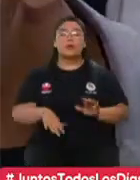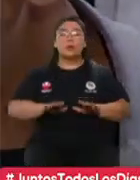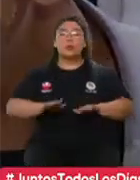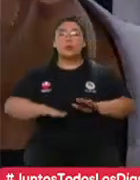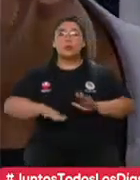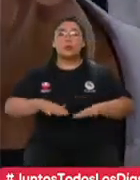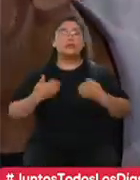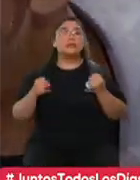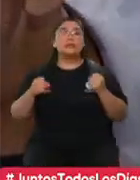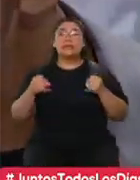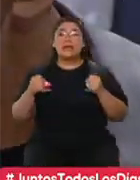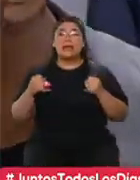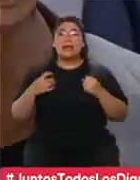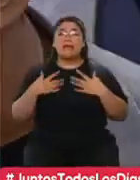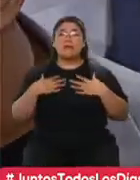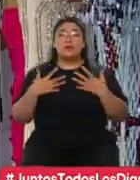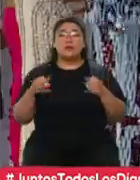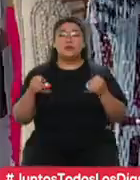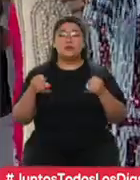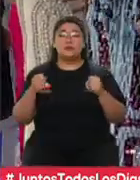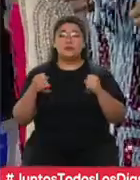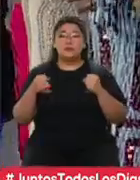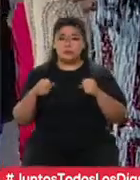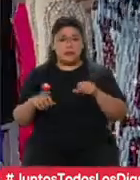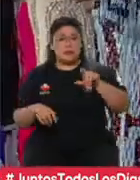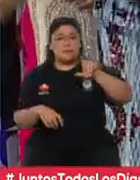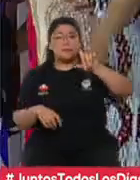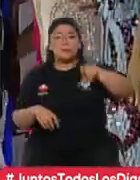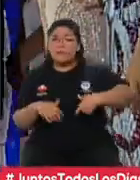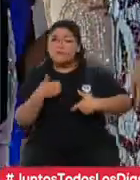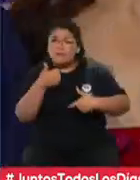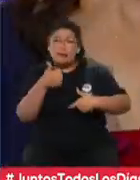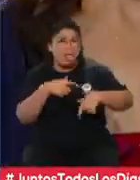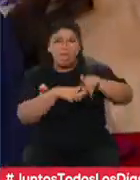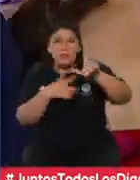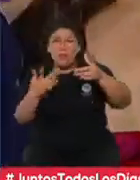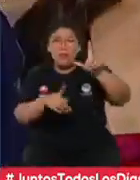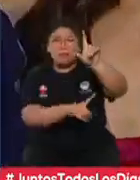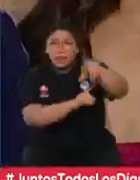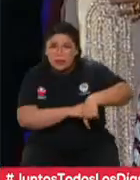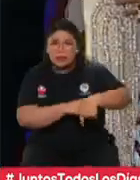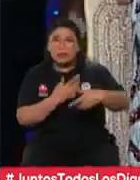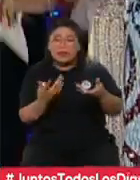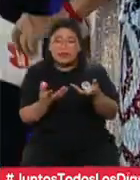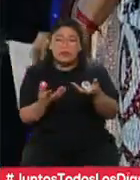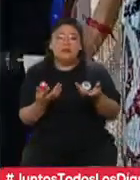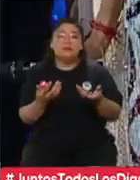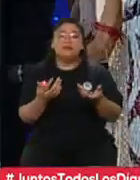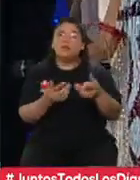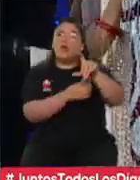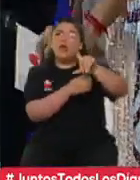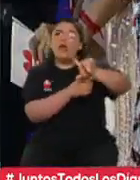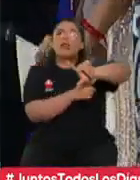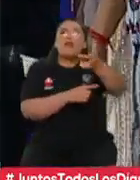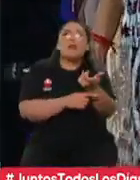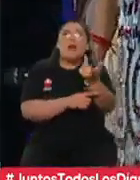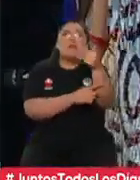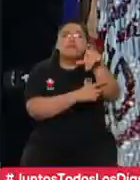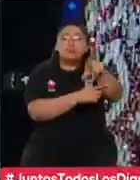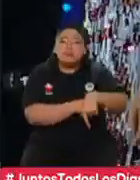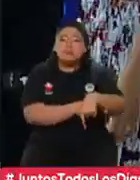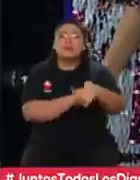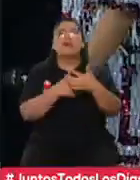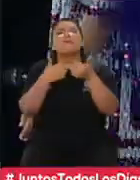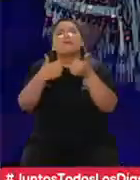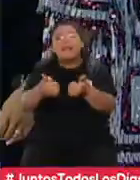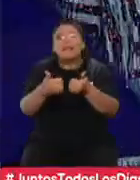¡Qué nervios, qué nervios, qué nervios! ¡Pásala bien! ¡Para otro! ¡Ahí pasó! ¡Para el otro lado, para el otro lado! ¡Para el otro lado! ¡Para el otro lado! ¡Ahí